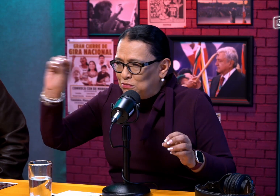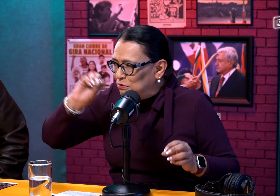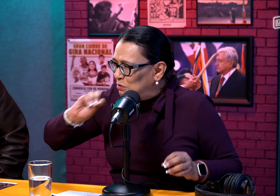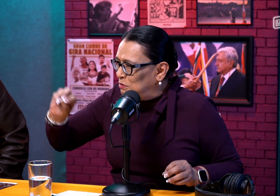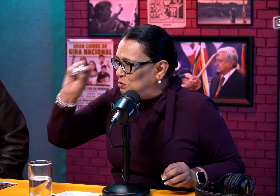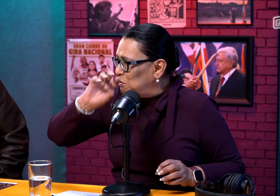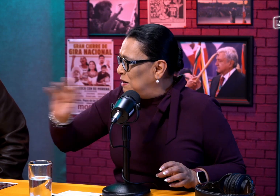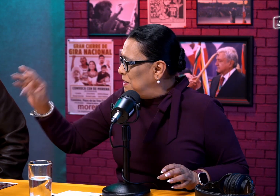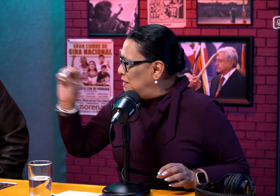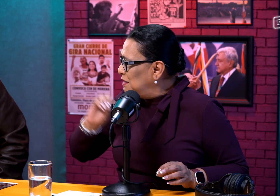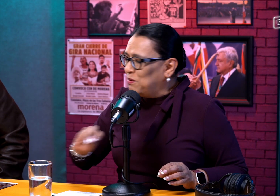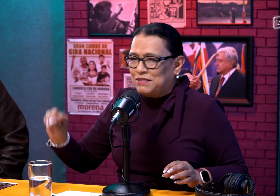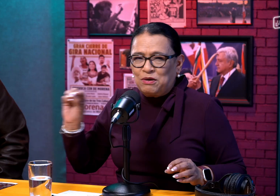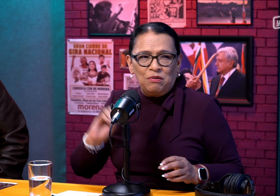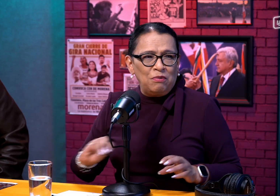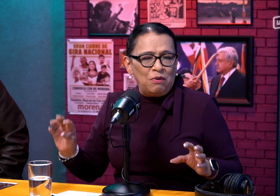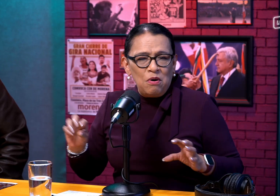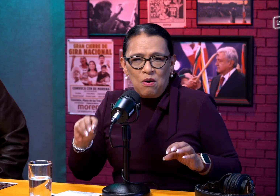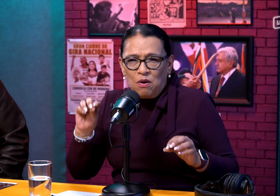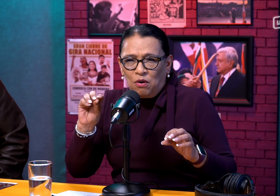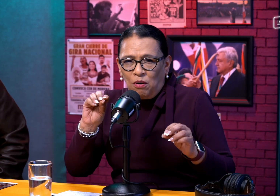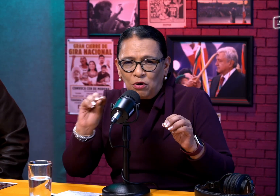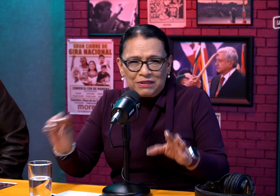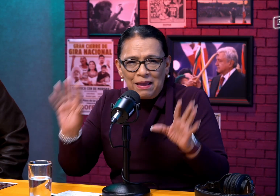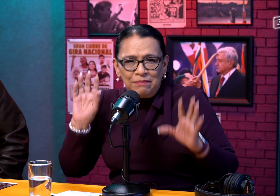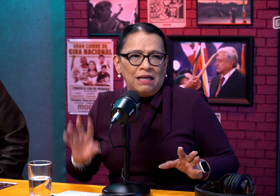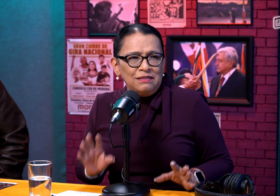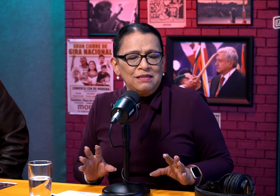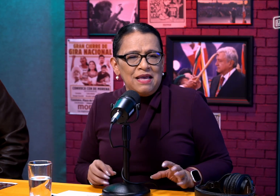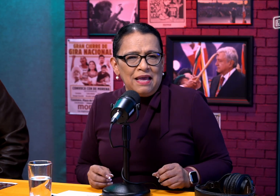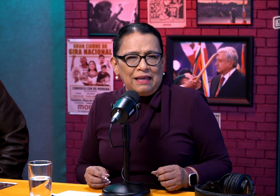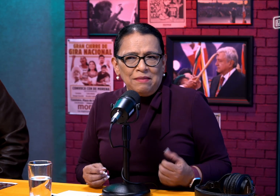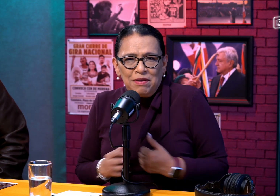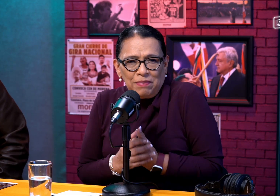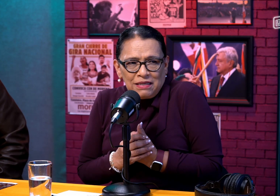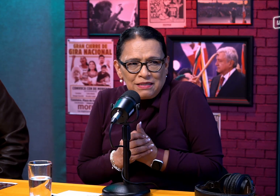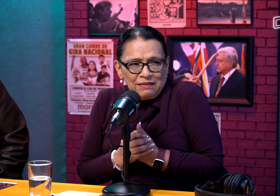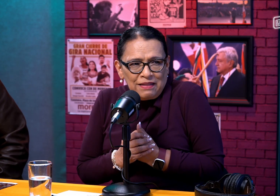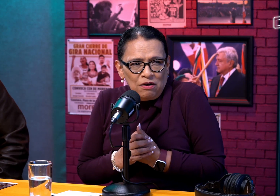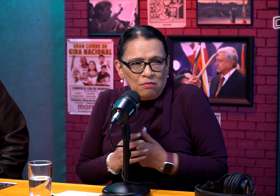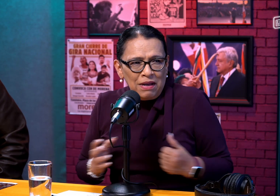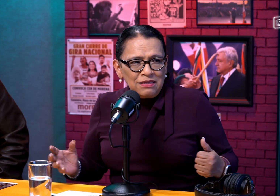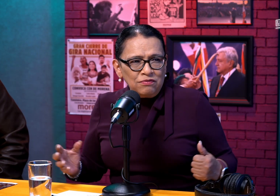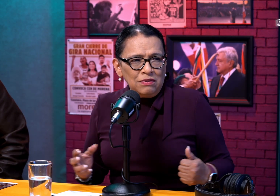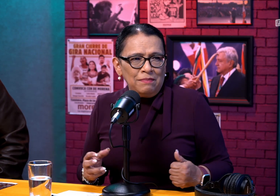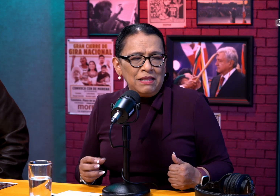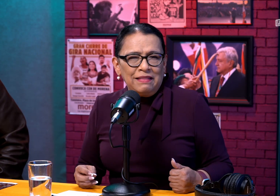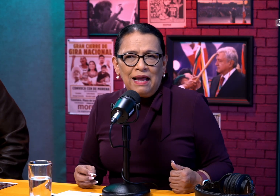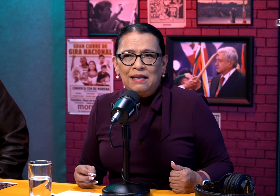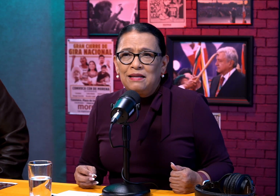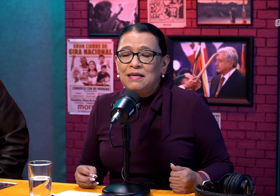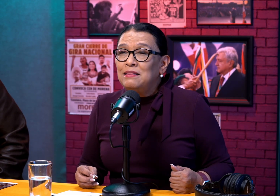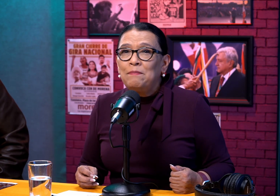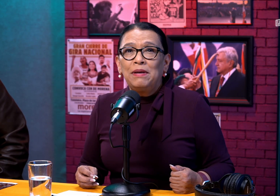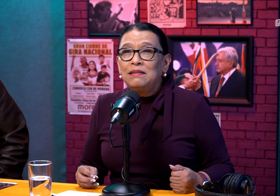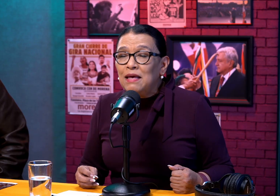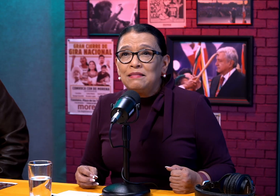yo solamente digo así como temas que me parecen de lo más